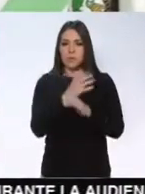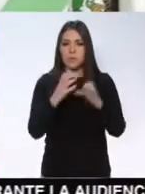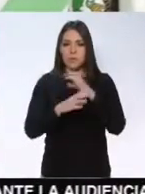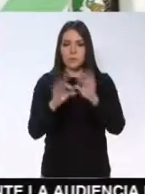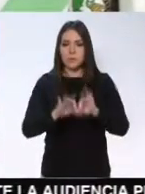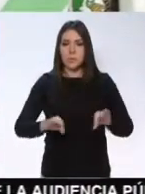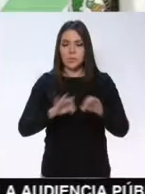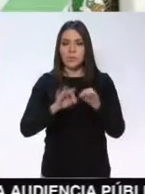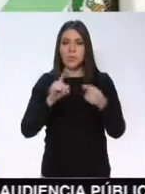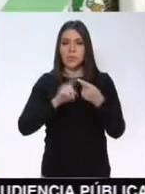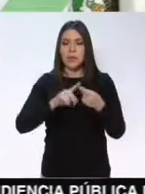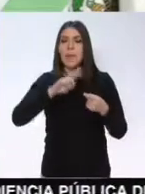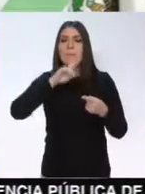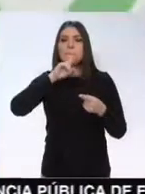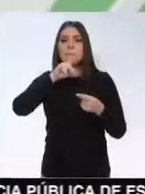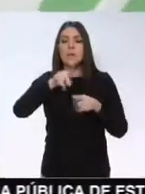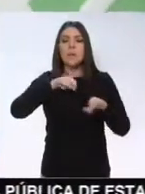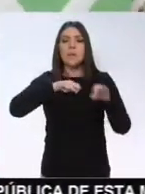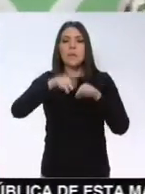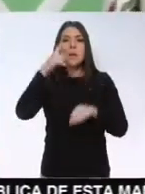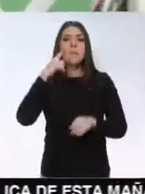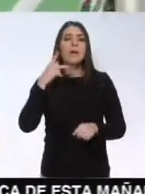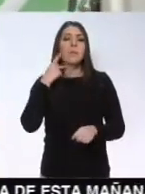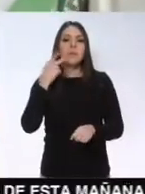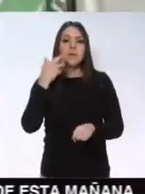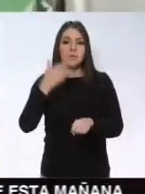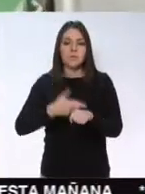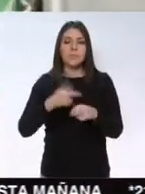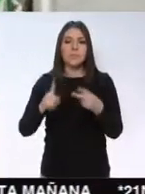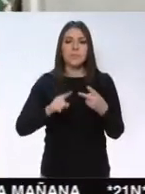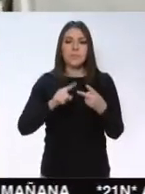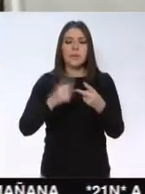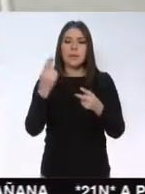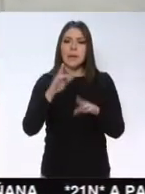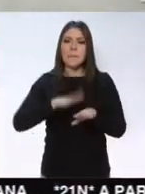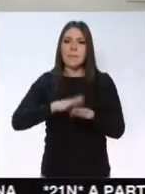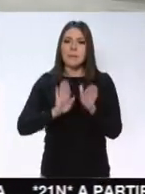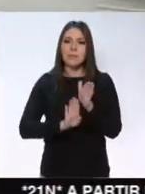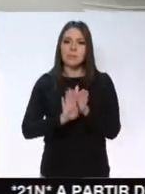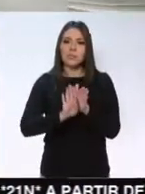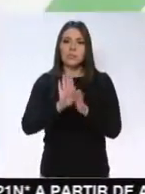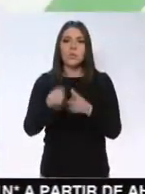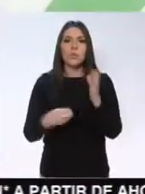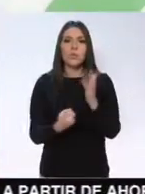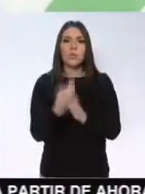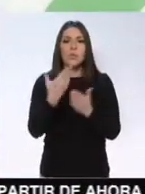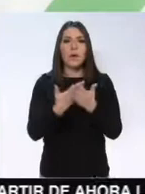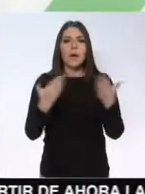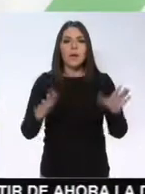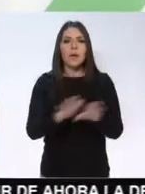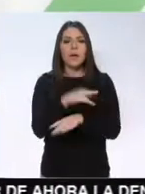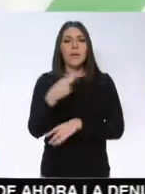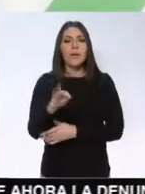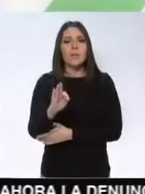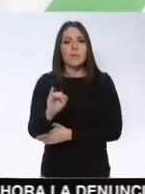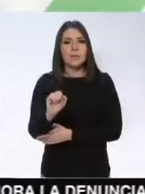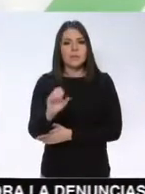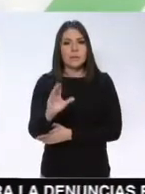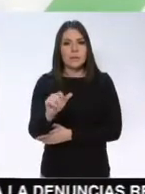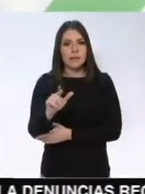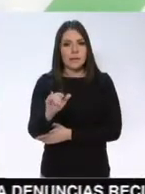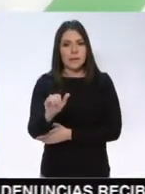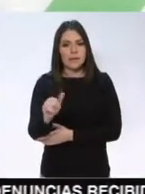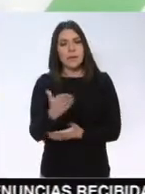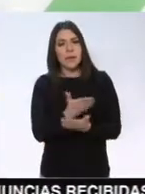y trabajo de la Procuraduría y avanzar en el diseño de la nueva Fiscalía Capitalina. Además, en otro